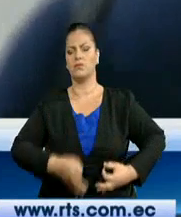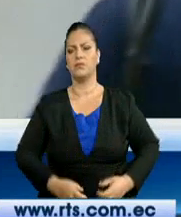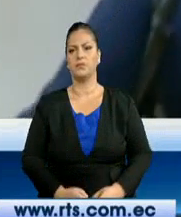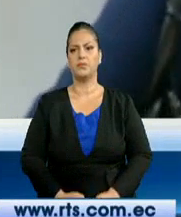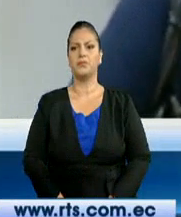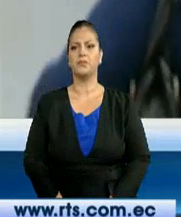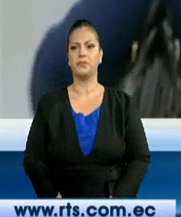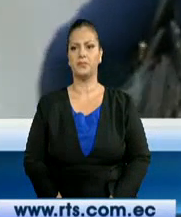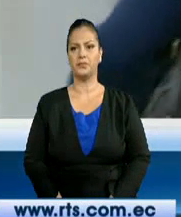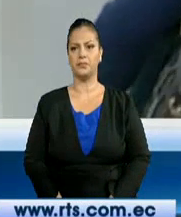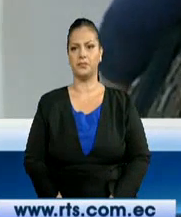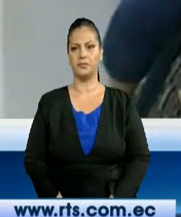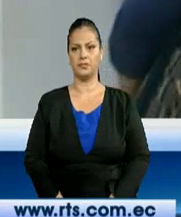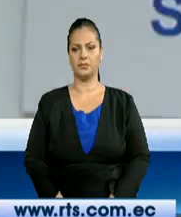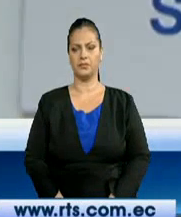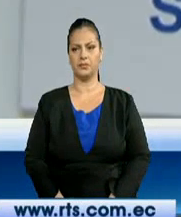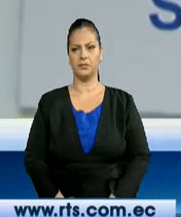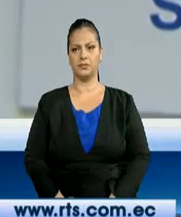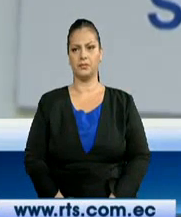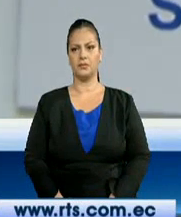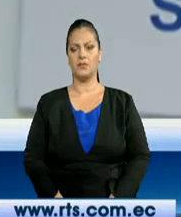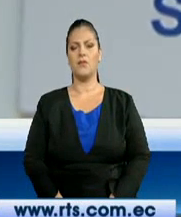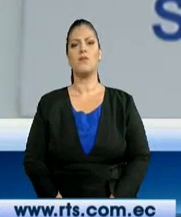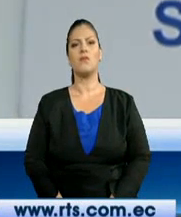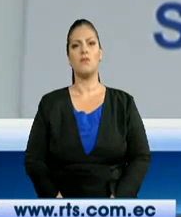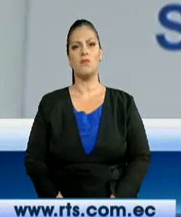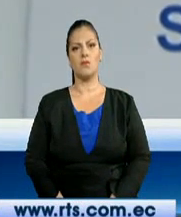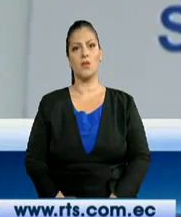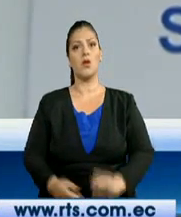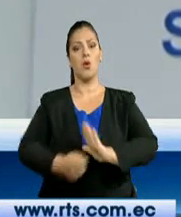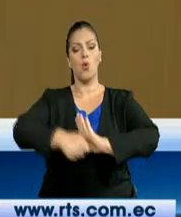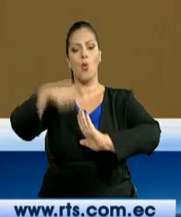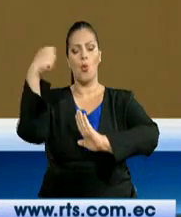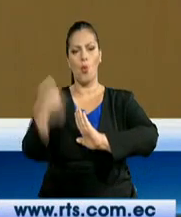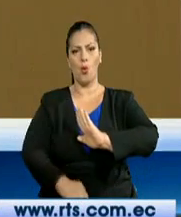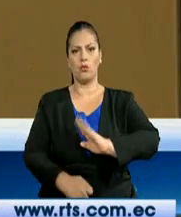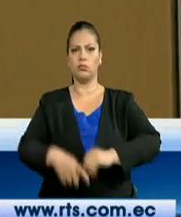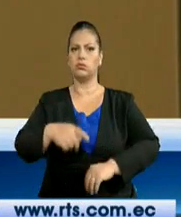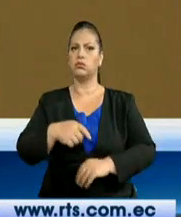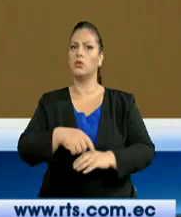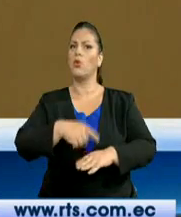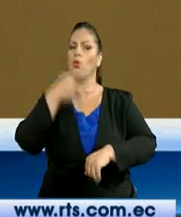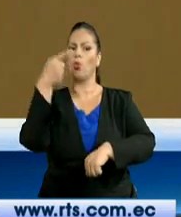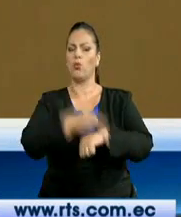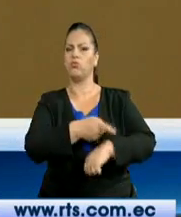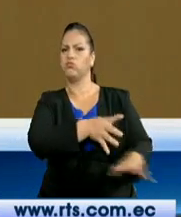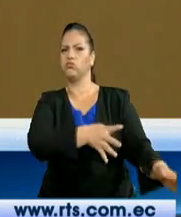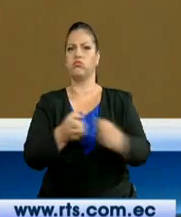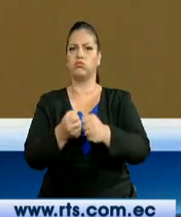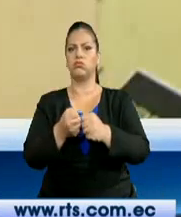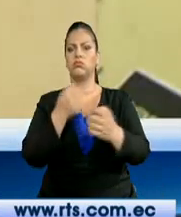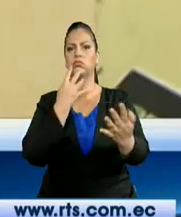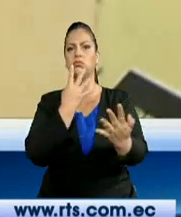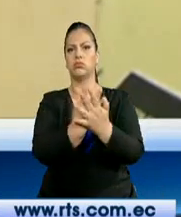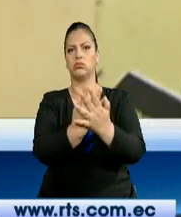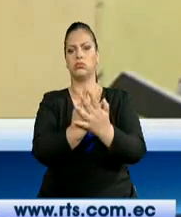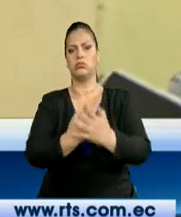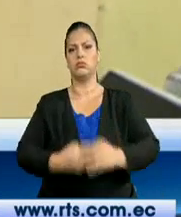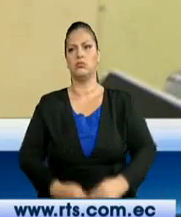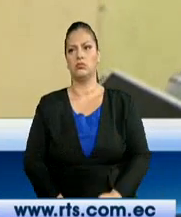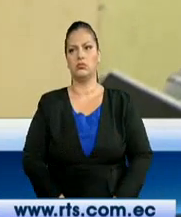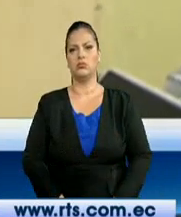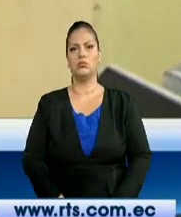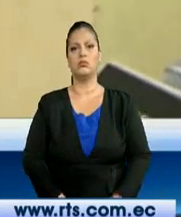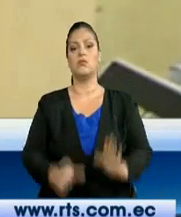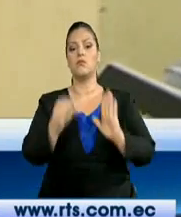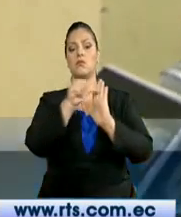novedad, lo está judicializando, poniendo orden de un juez de flagrancia por robo violento. Está contemplado